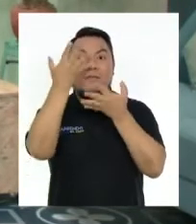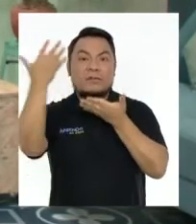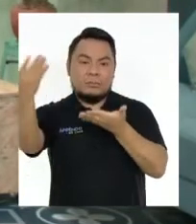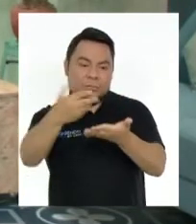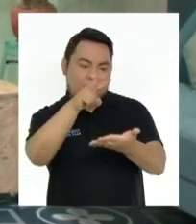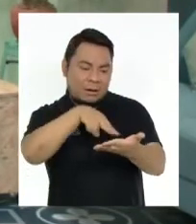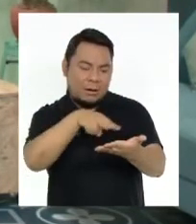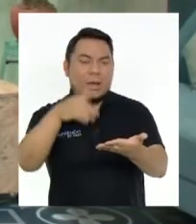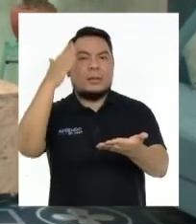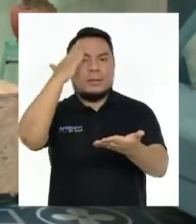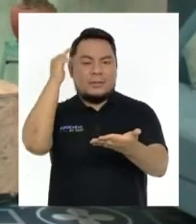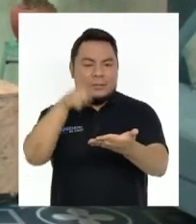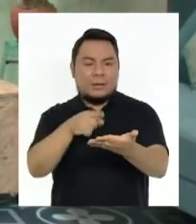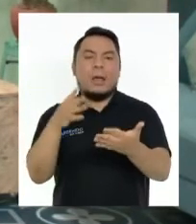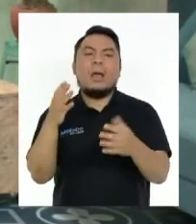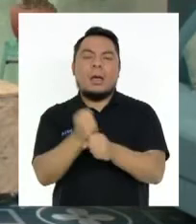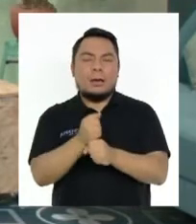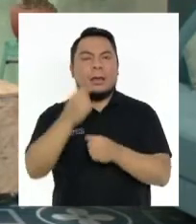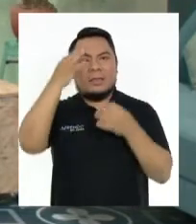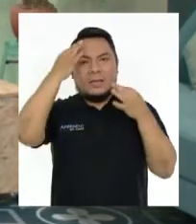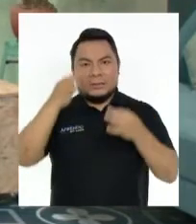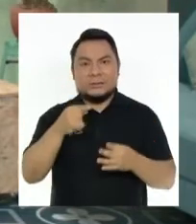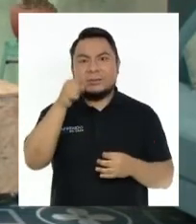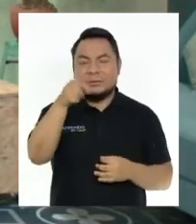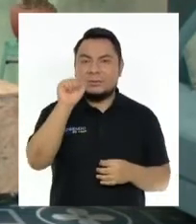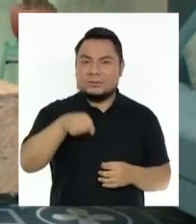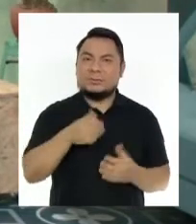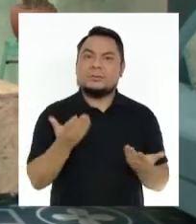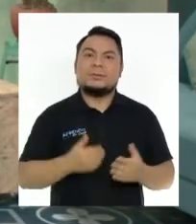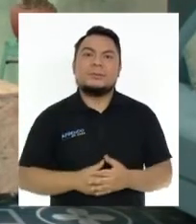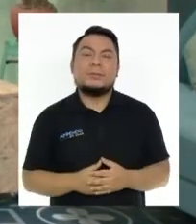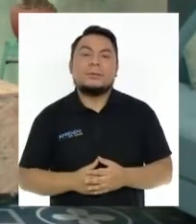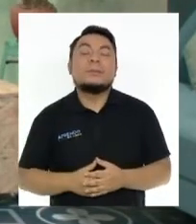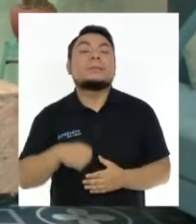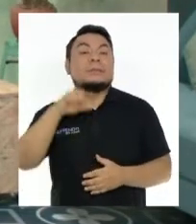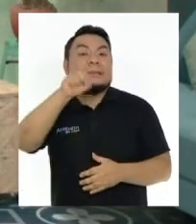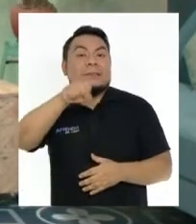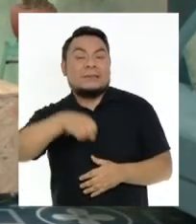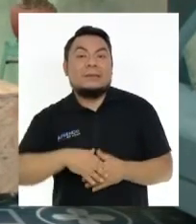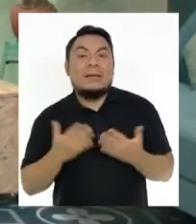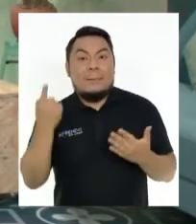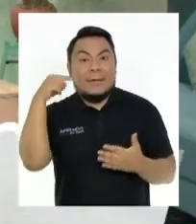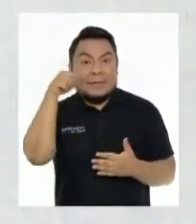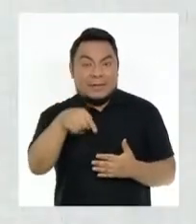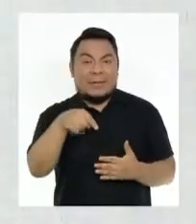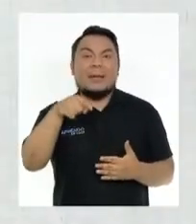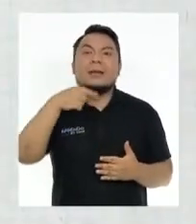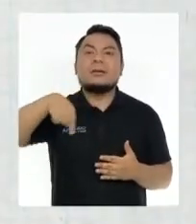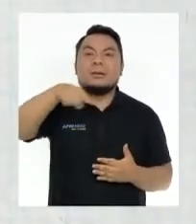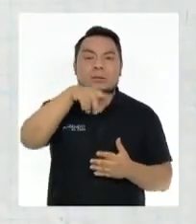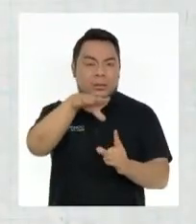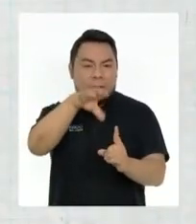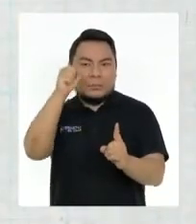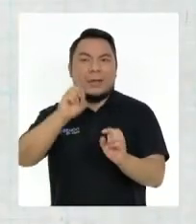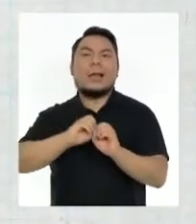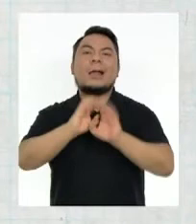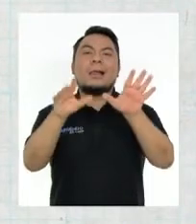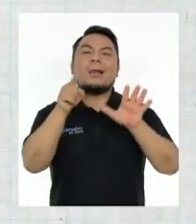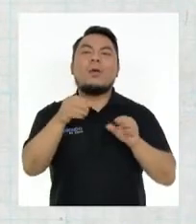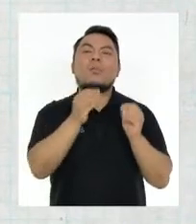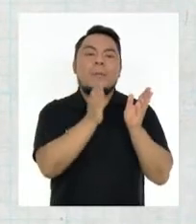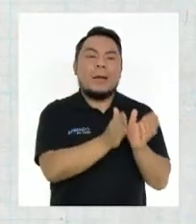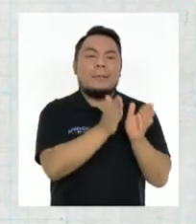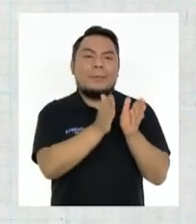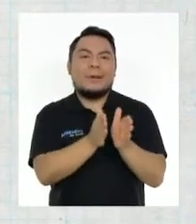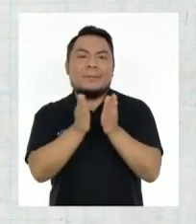nos permiten elaborar conclusiones y tomar decisiones sustentadas. Exacto. Y para esto hemos identificado claramente etapas a